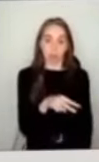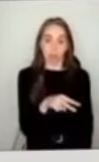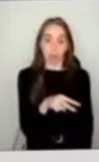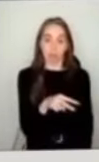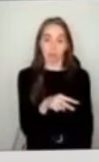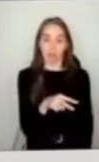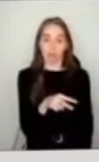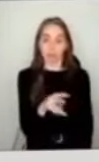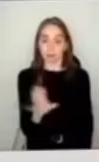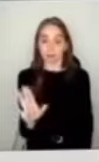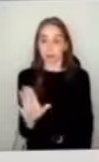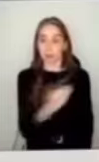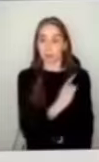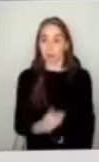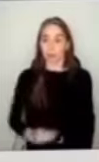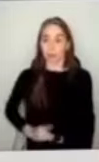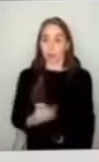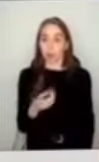diputado Guzmán,